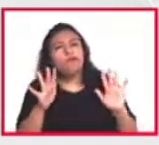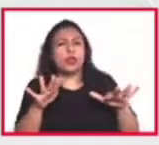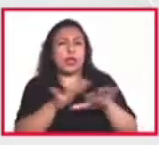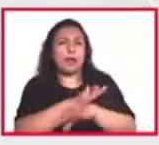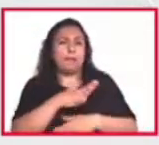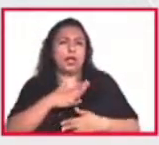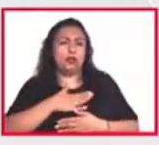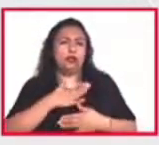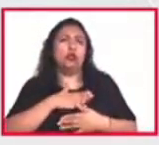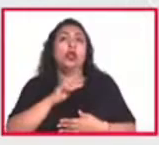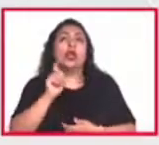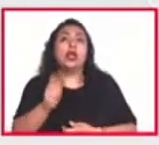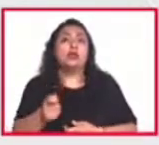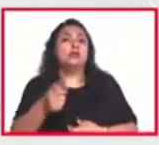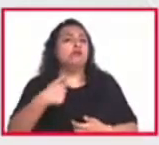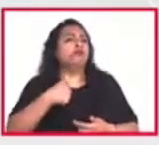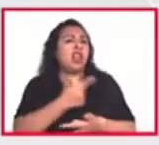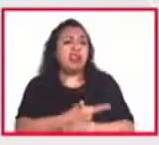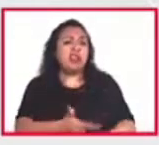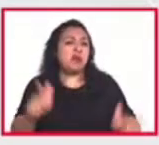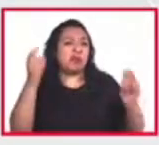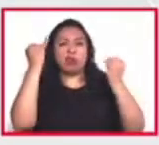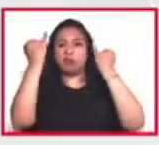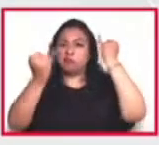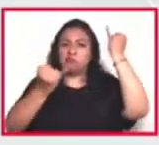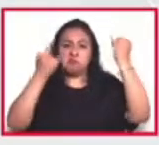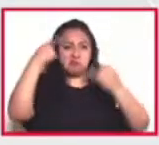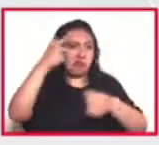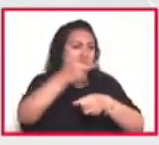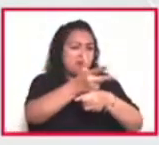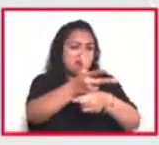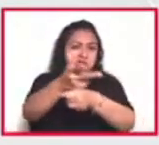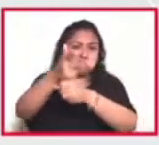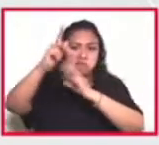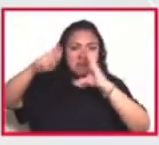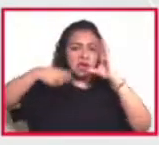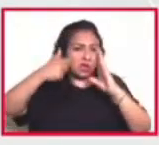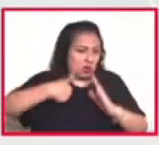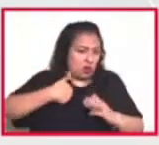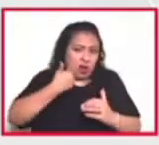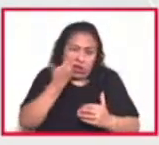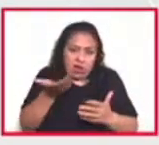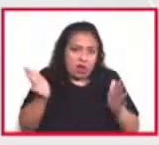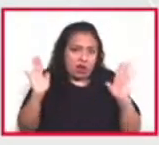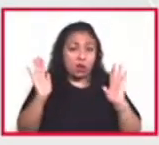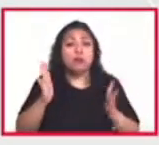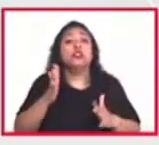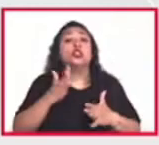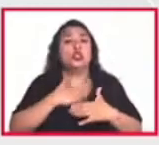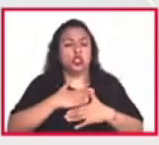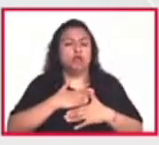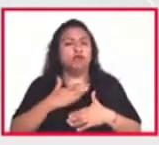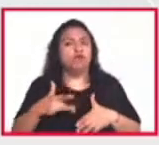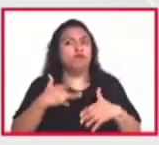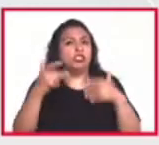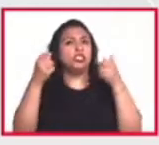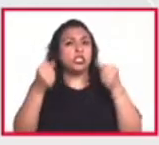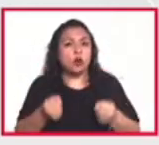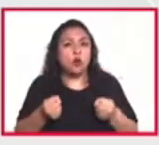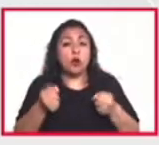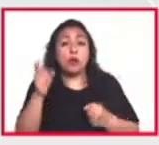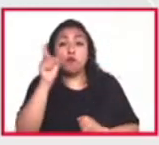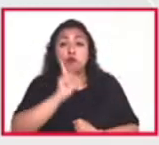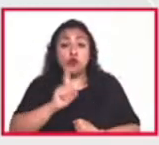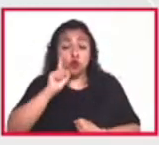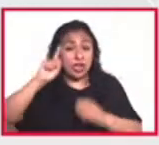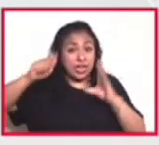es que tuvimos toda la libertad creativa para hacer la película que queríamos hacer. Tengo yo la convicción de que las mujeres cineastas